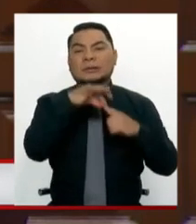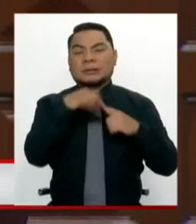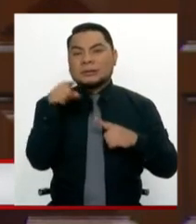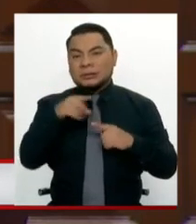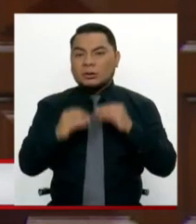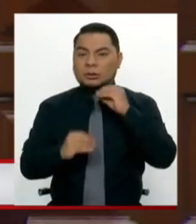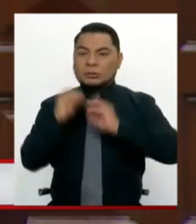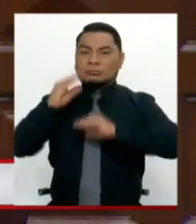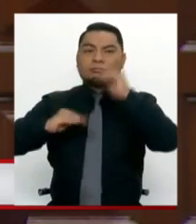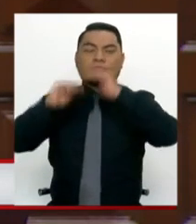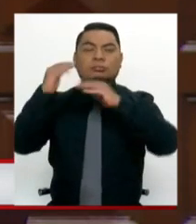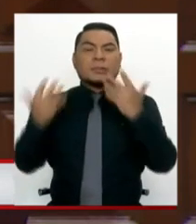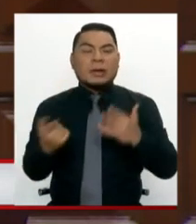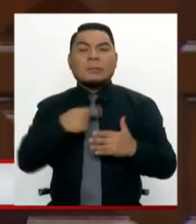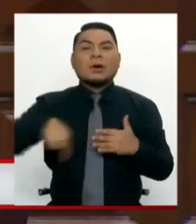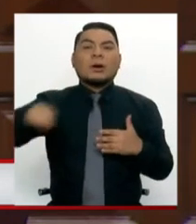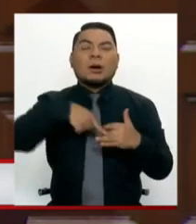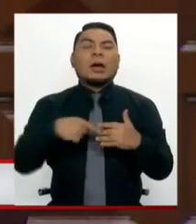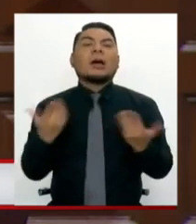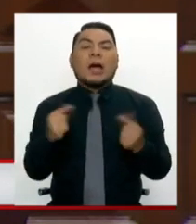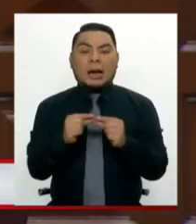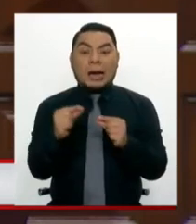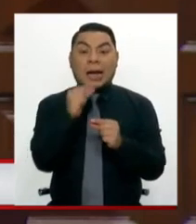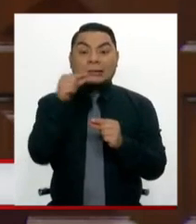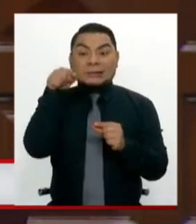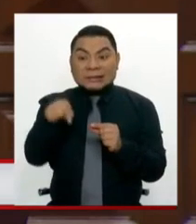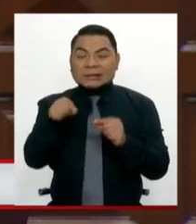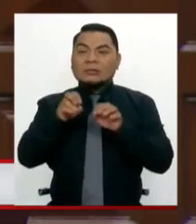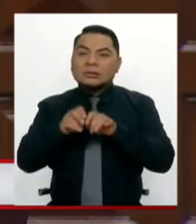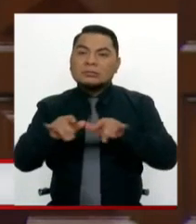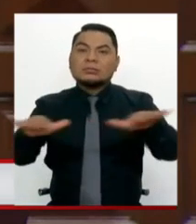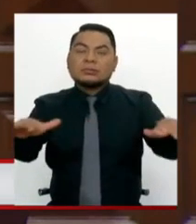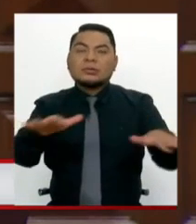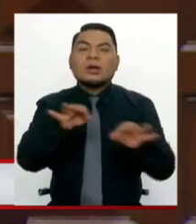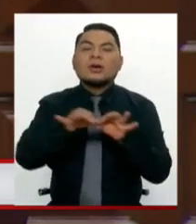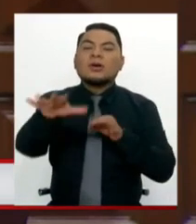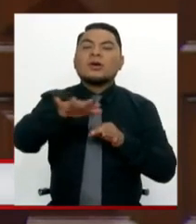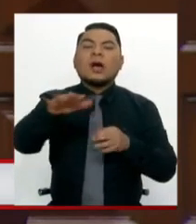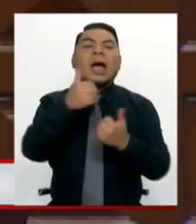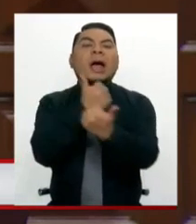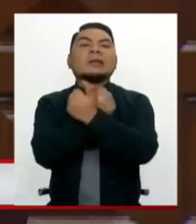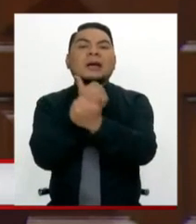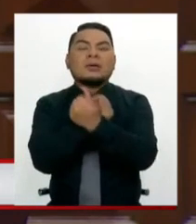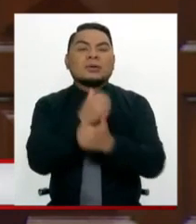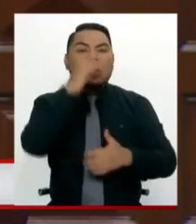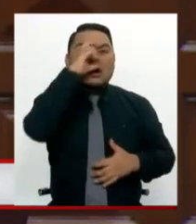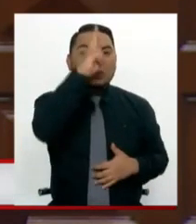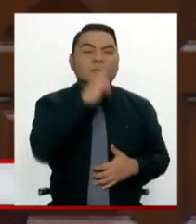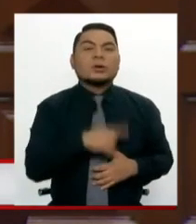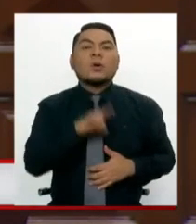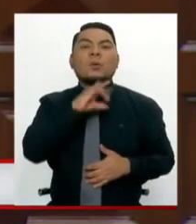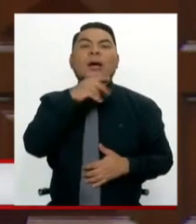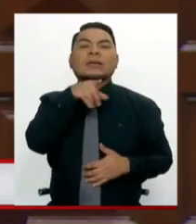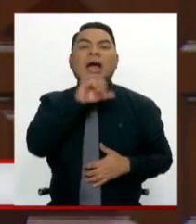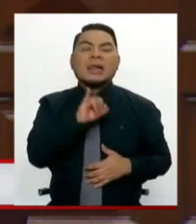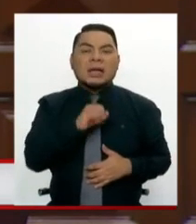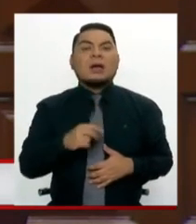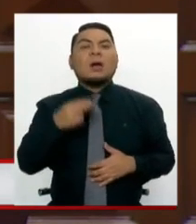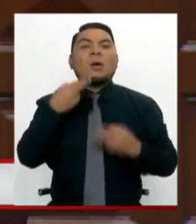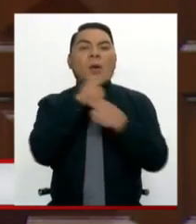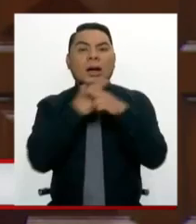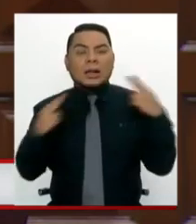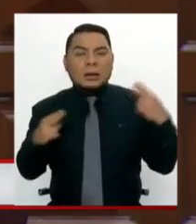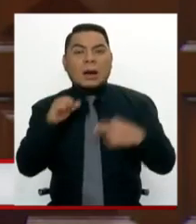de infraestructura para la masificación del gas natural en las regiones de Ayacucho, Cusco, Ucayali,